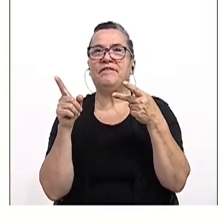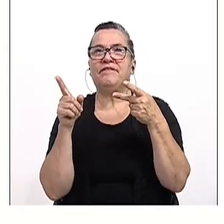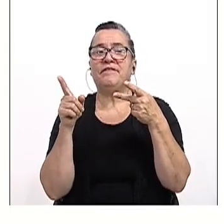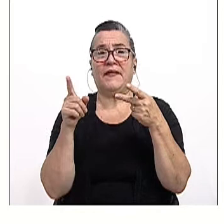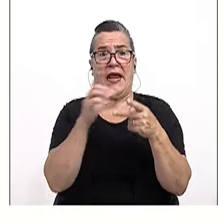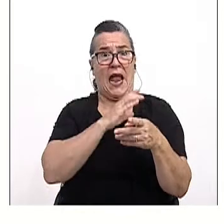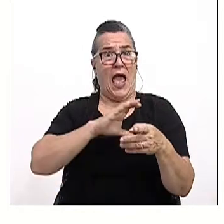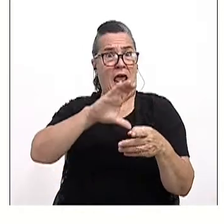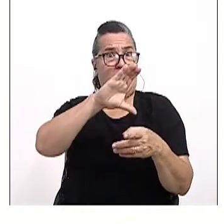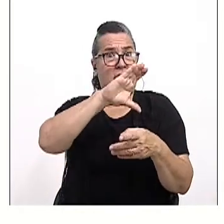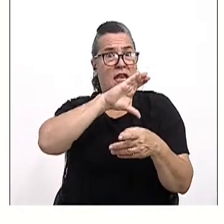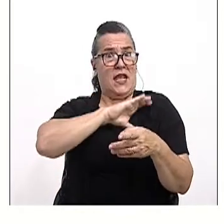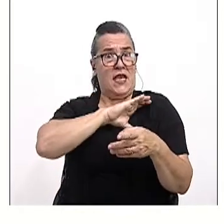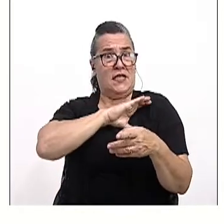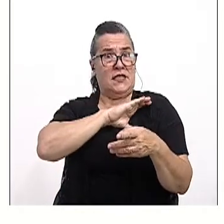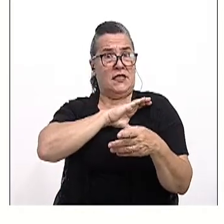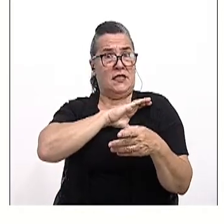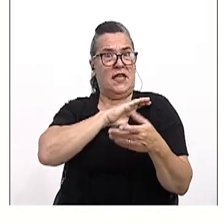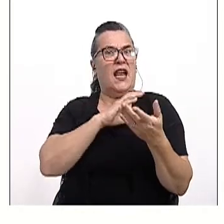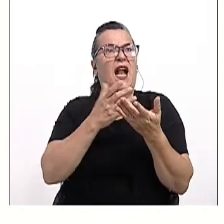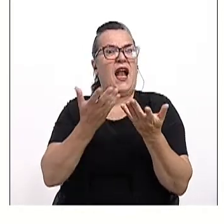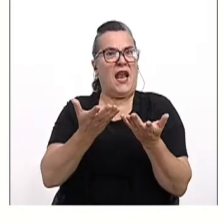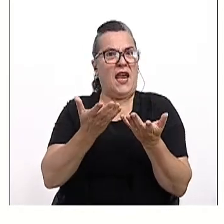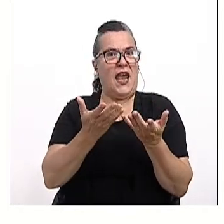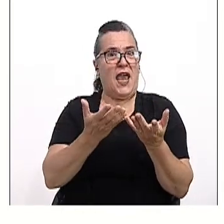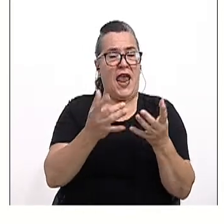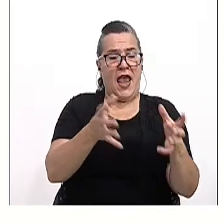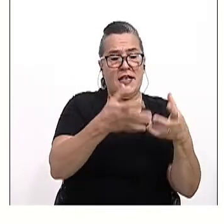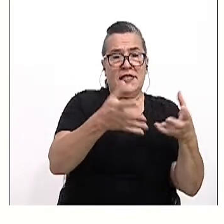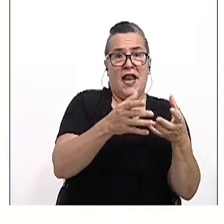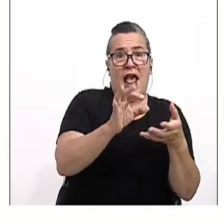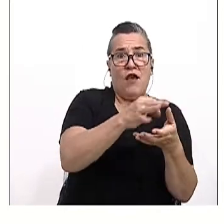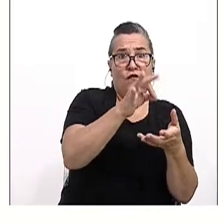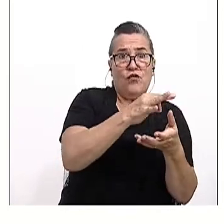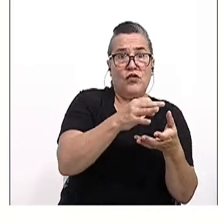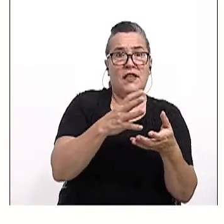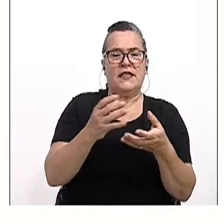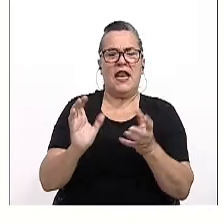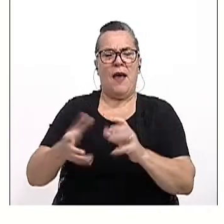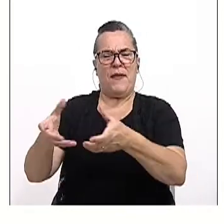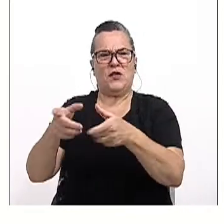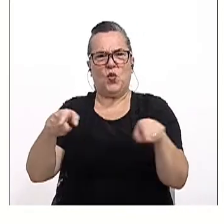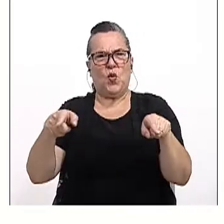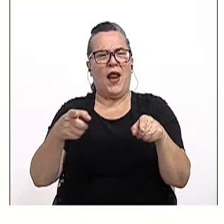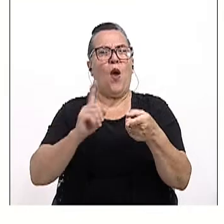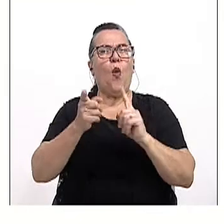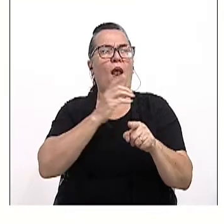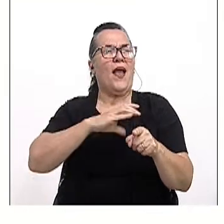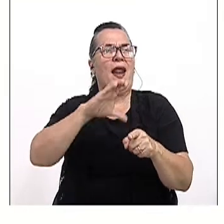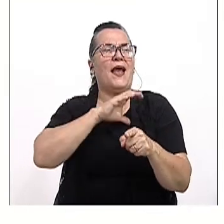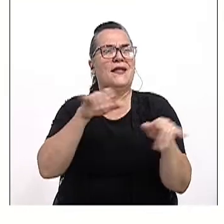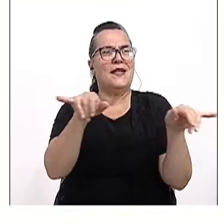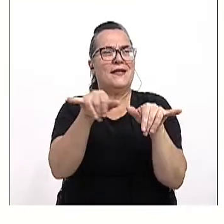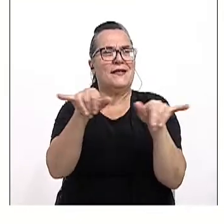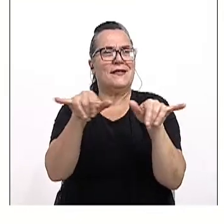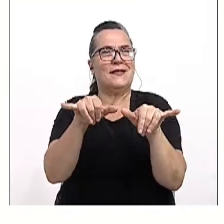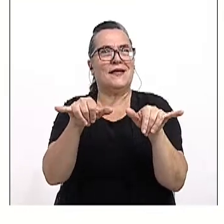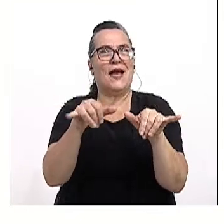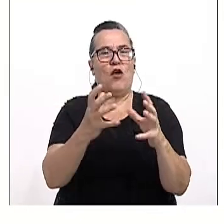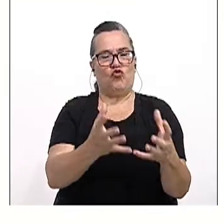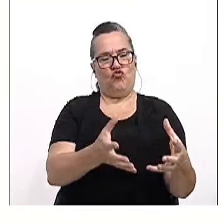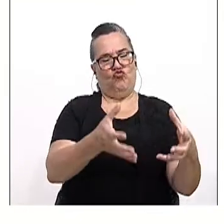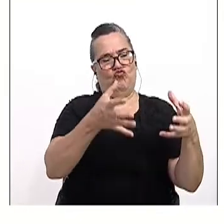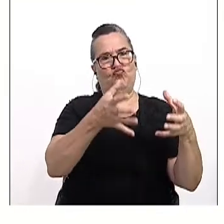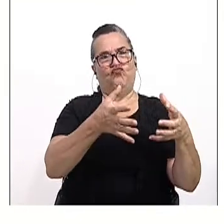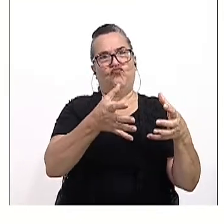¿Cuál es la característica que comparte una ensalada de frutas y la basura? En pantalla se muestra un tazón de